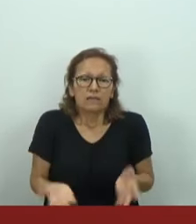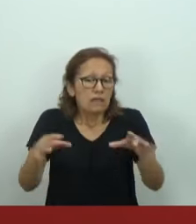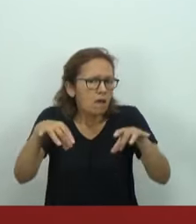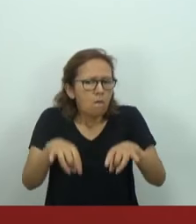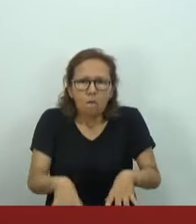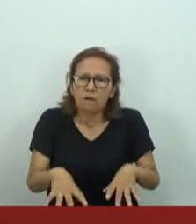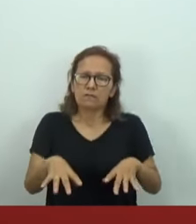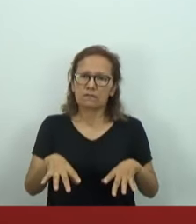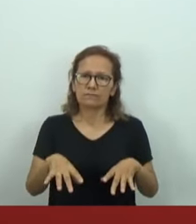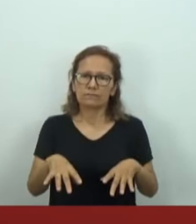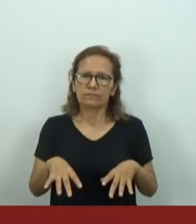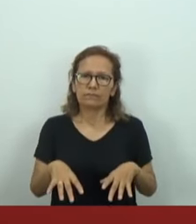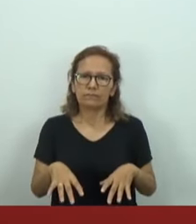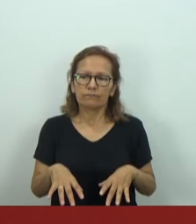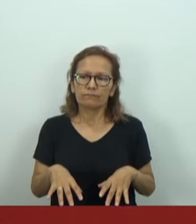es inmensa.